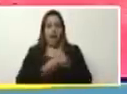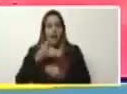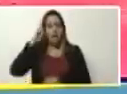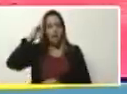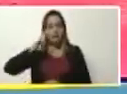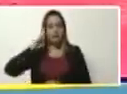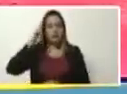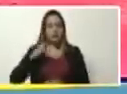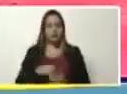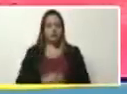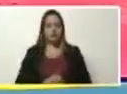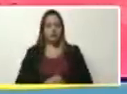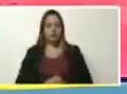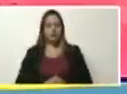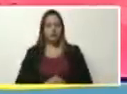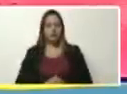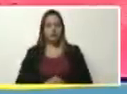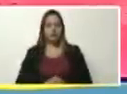reflexión.